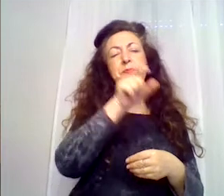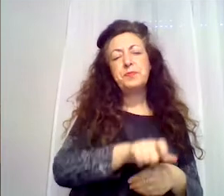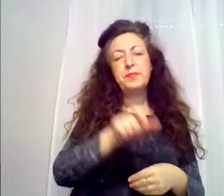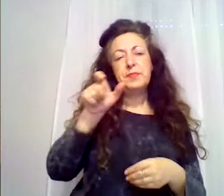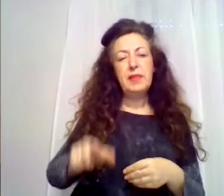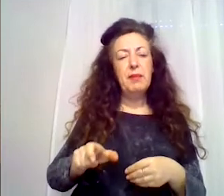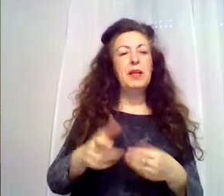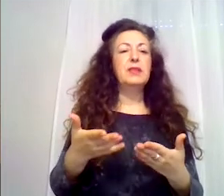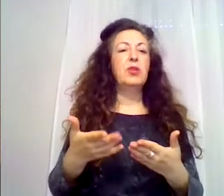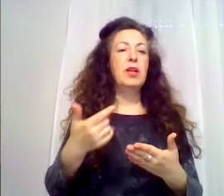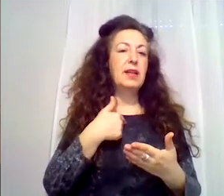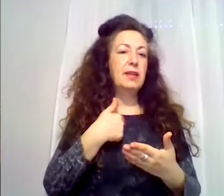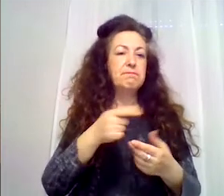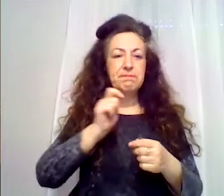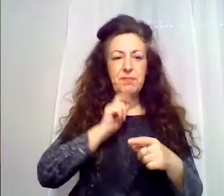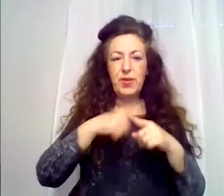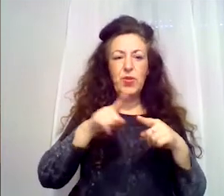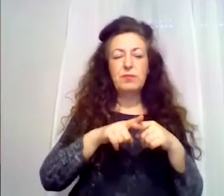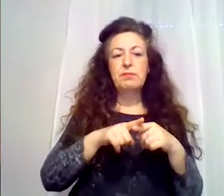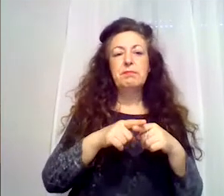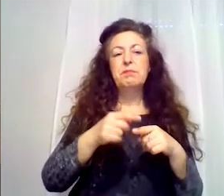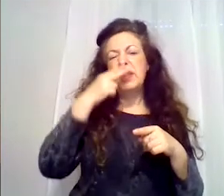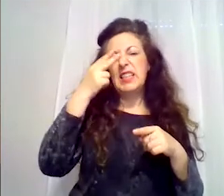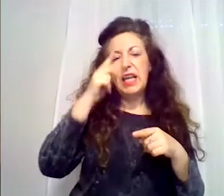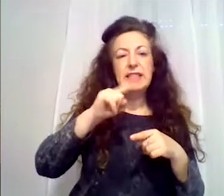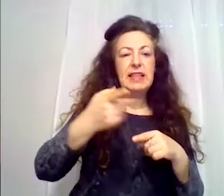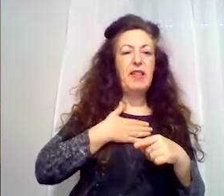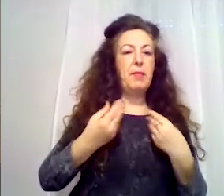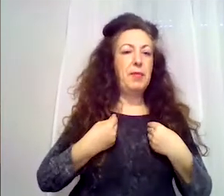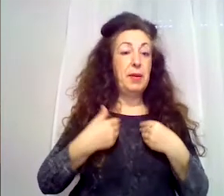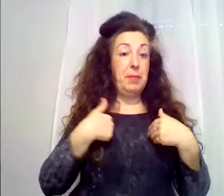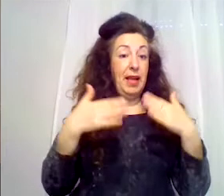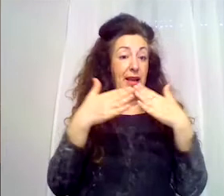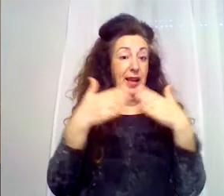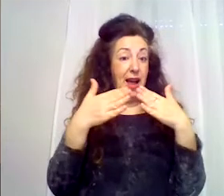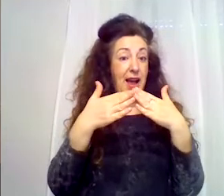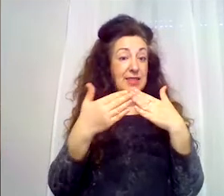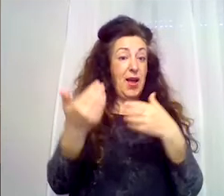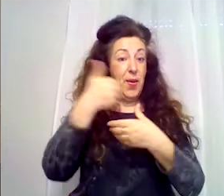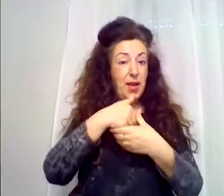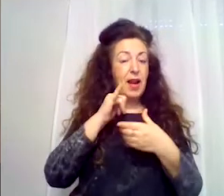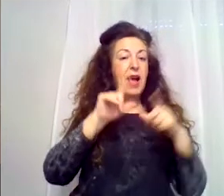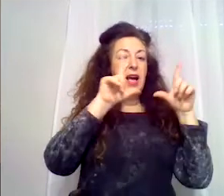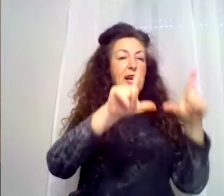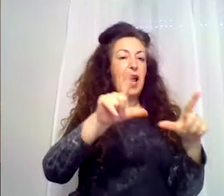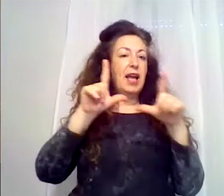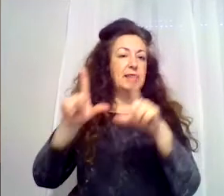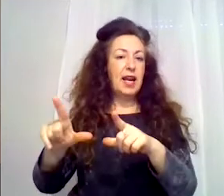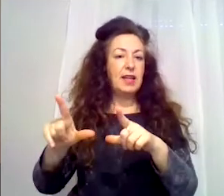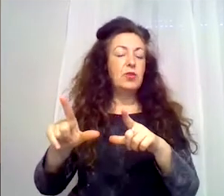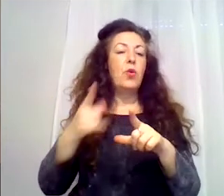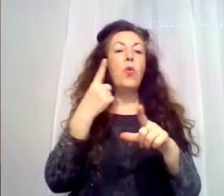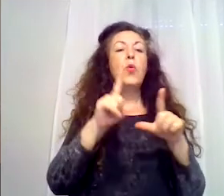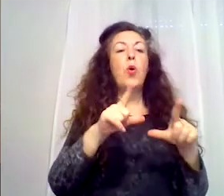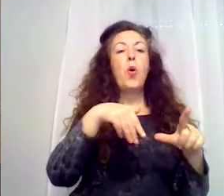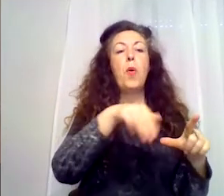se ha convertido, junto con la princesa de Éboli, doña Ana de Mendoza, pues en esos dos personajes que han marcado muchos de